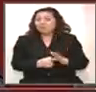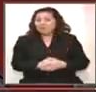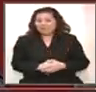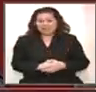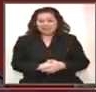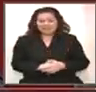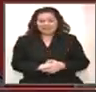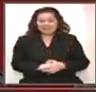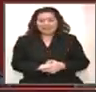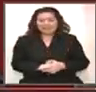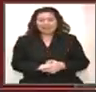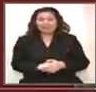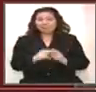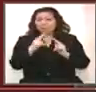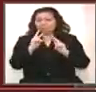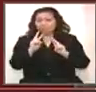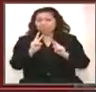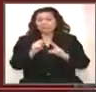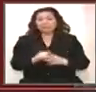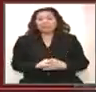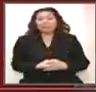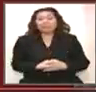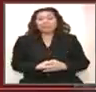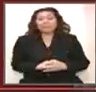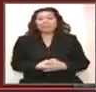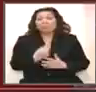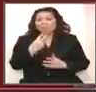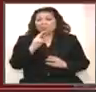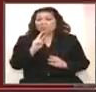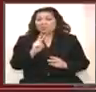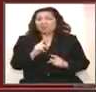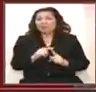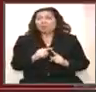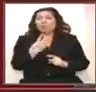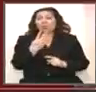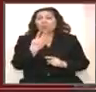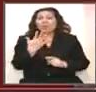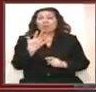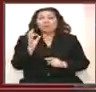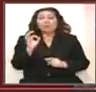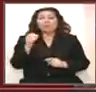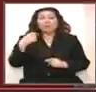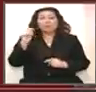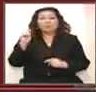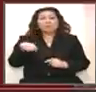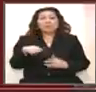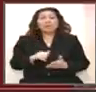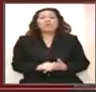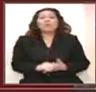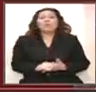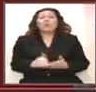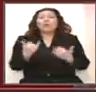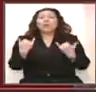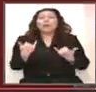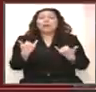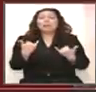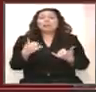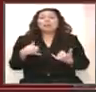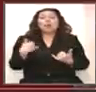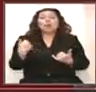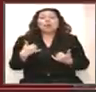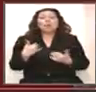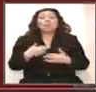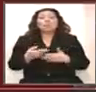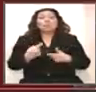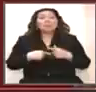puede distinguir en la lámina que está siendo proyectada, el 45% de estos